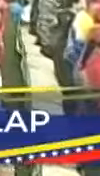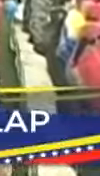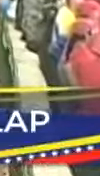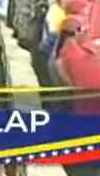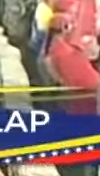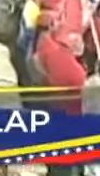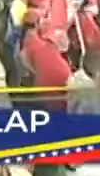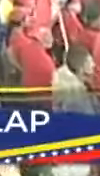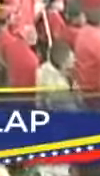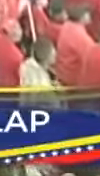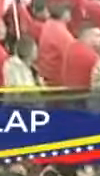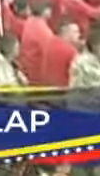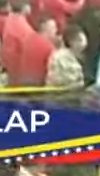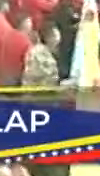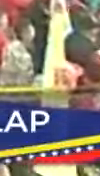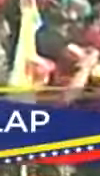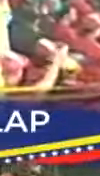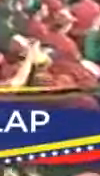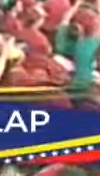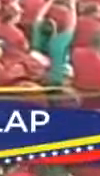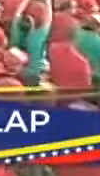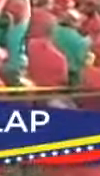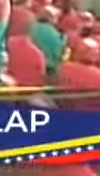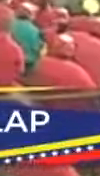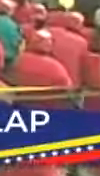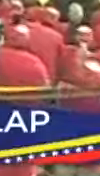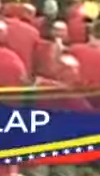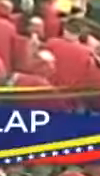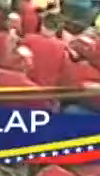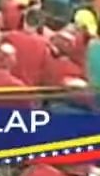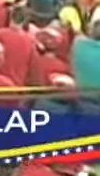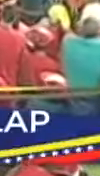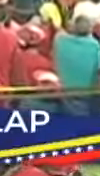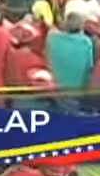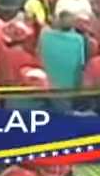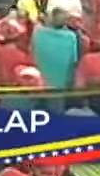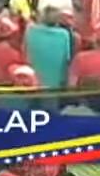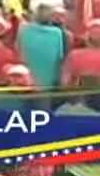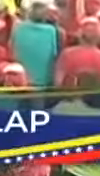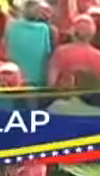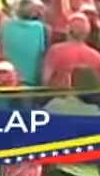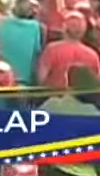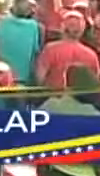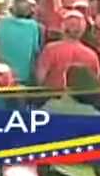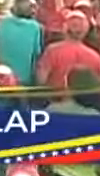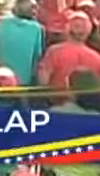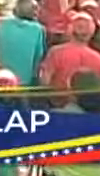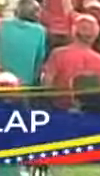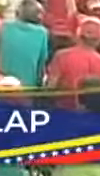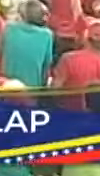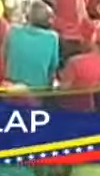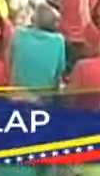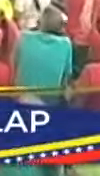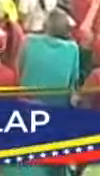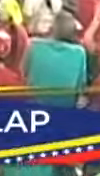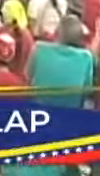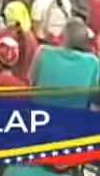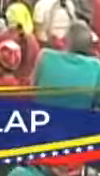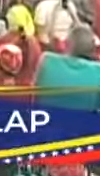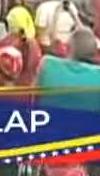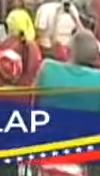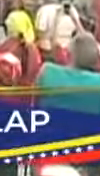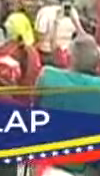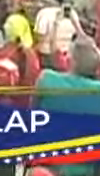Venezuela celebra el octavo aniversario, una iniciativa que nació como respuesta ante la guerra económica para continuar garantizando la